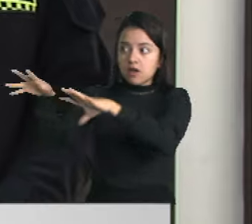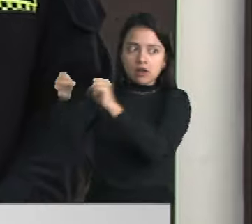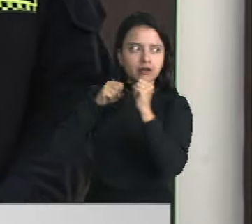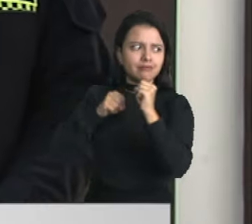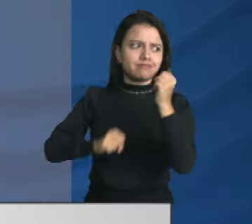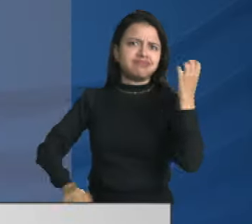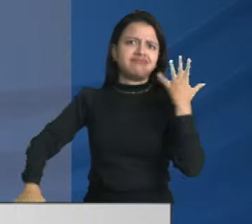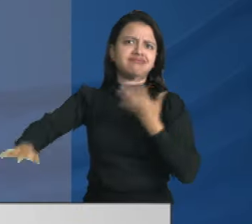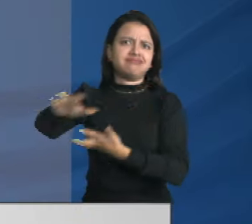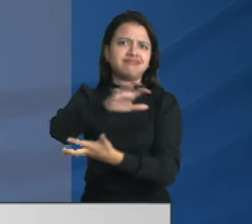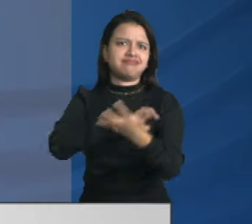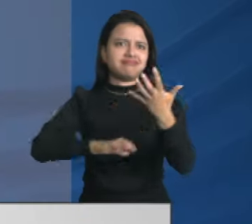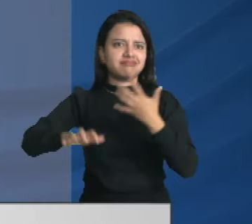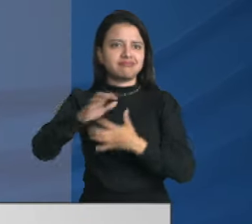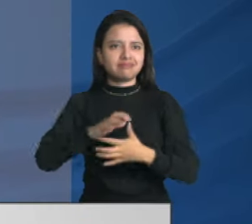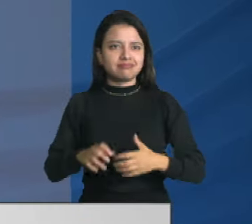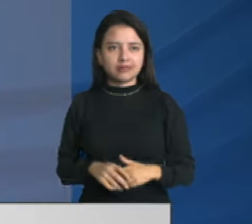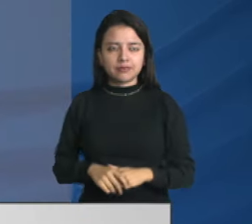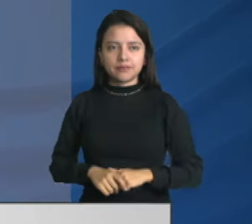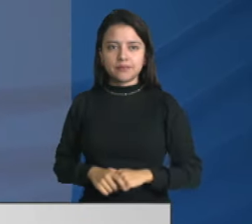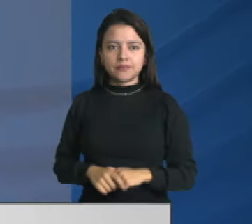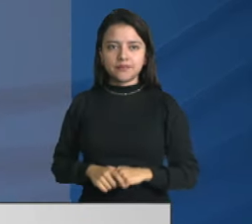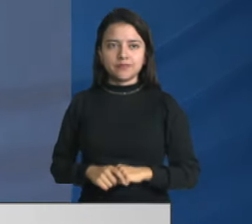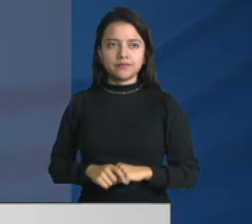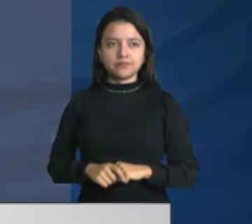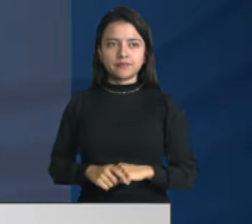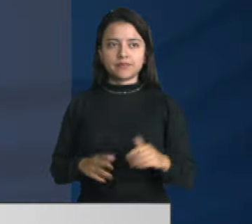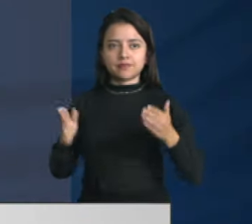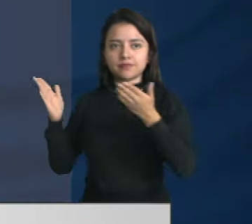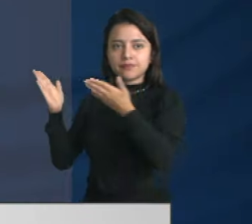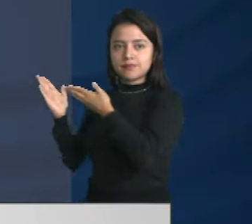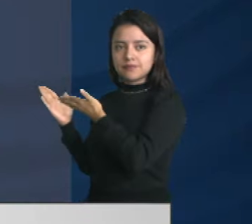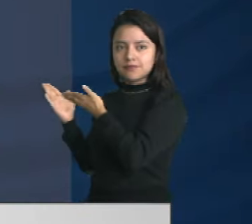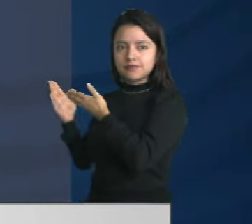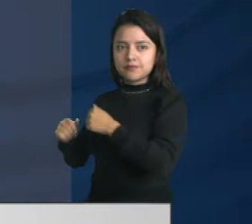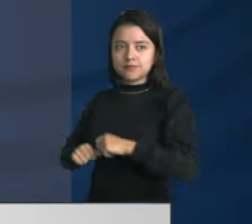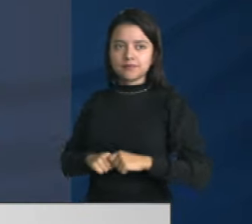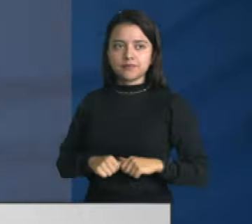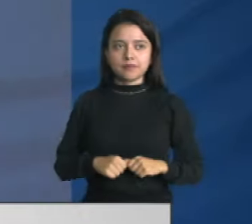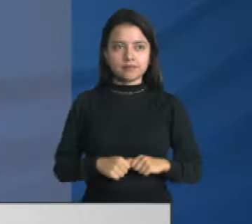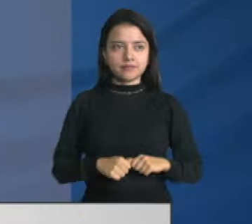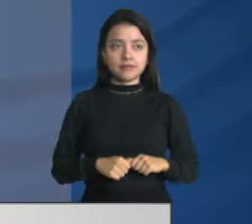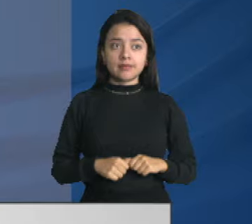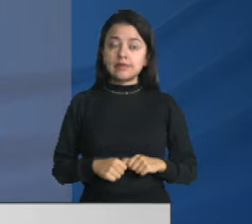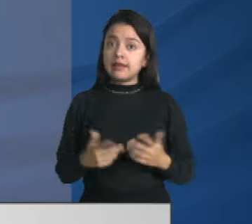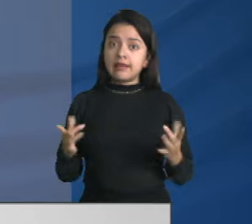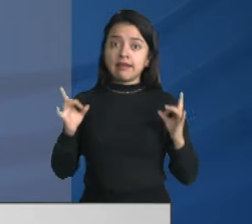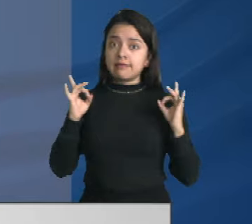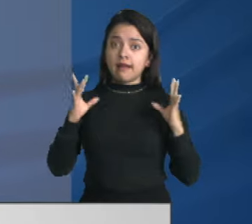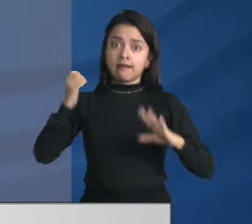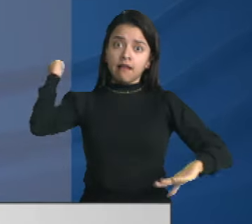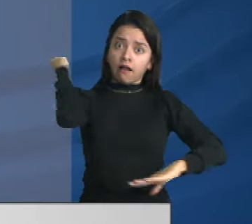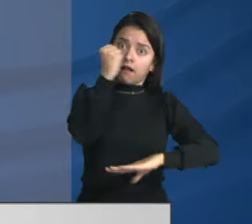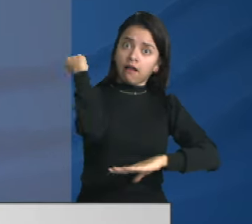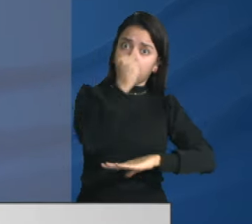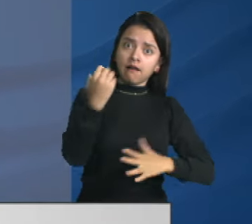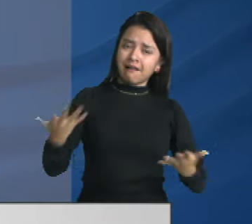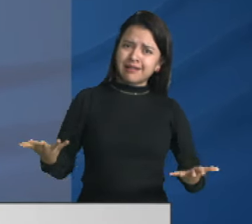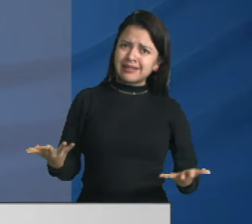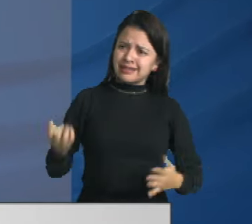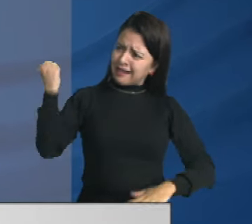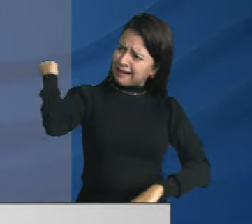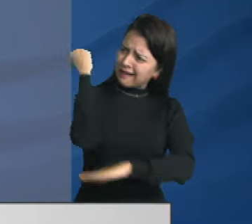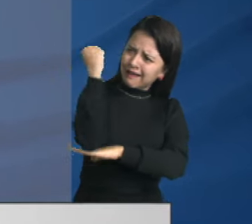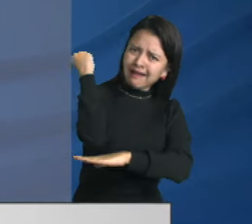batalla campal. Y calificó a los responsables de usar armas blancas y atacar a los aficionados como asesinos en potencia. Son más